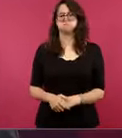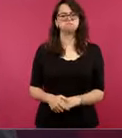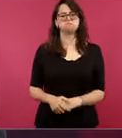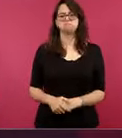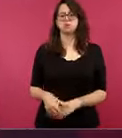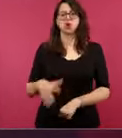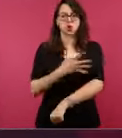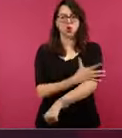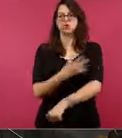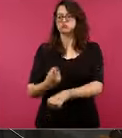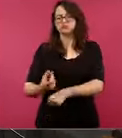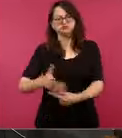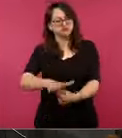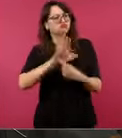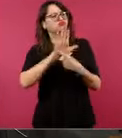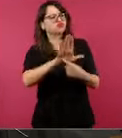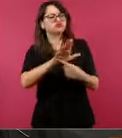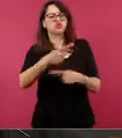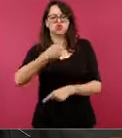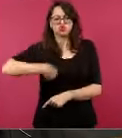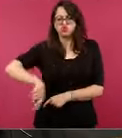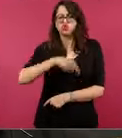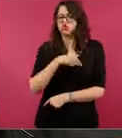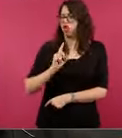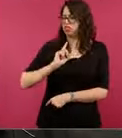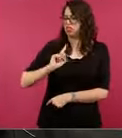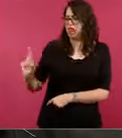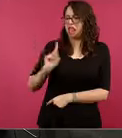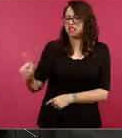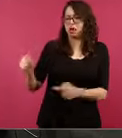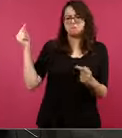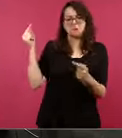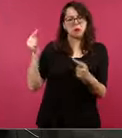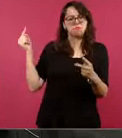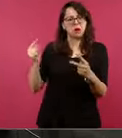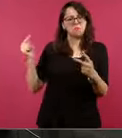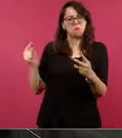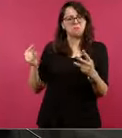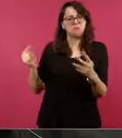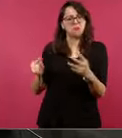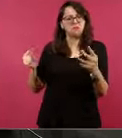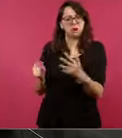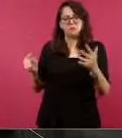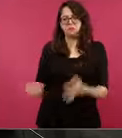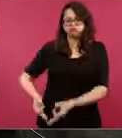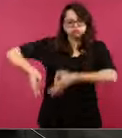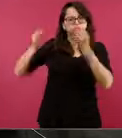Soy esto, soy esto, soy esto, soy esto, soy esto, soy esto, soy esto. Acá no.